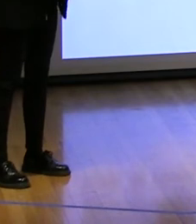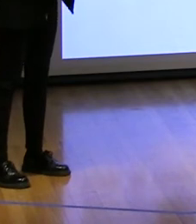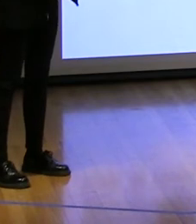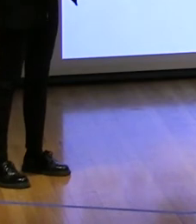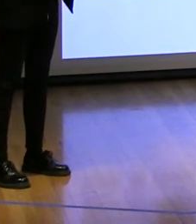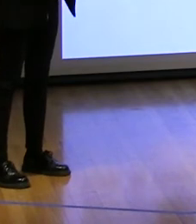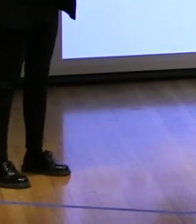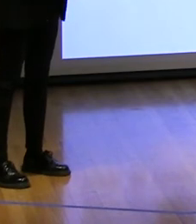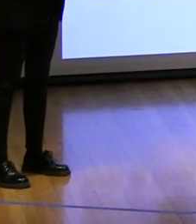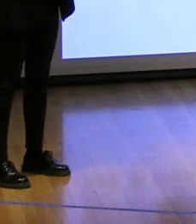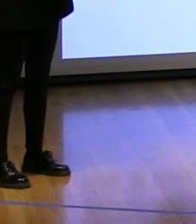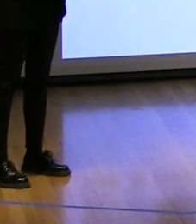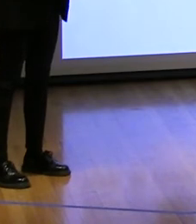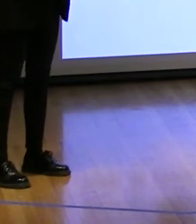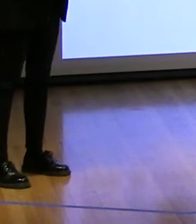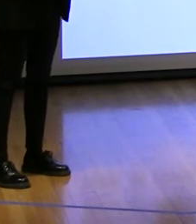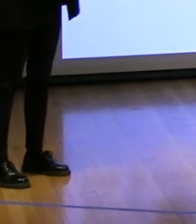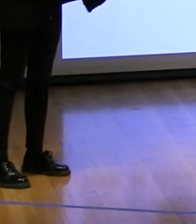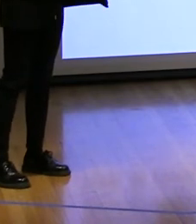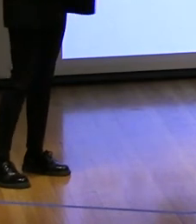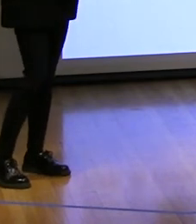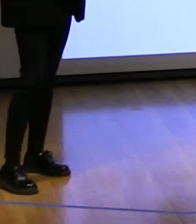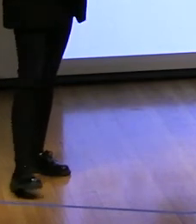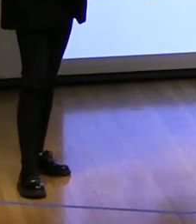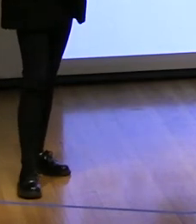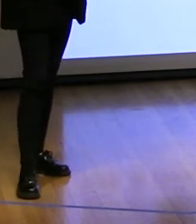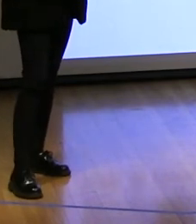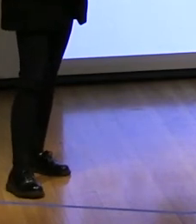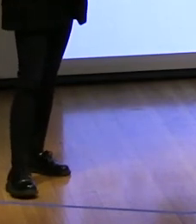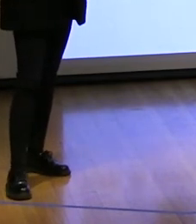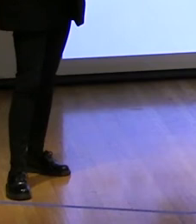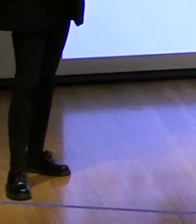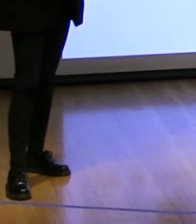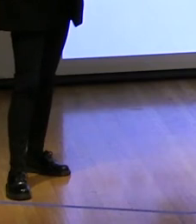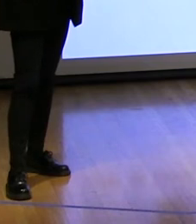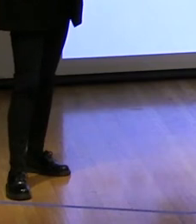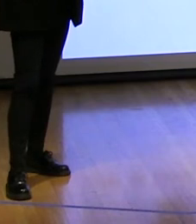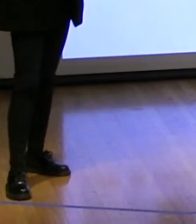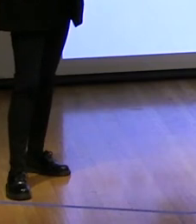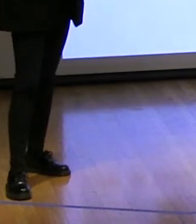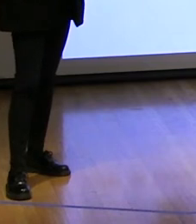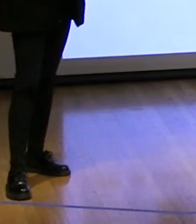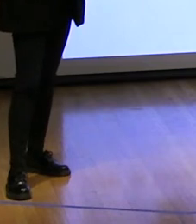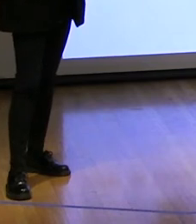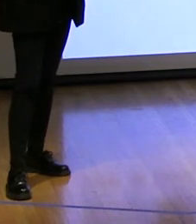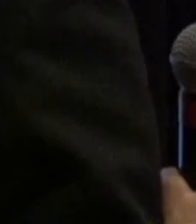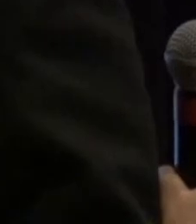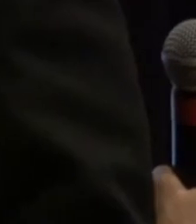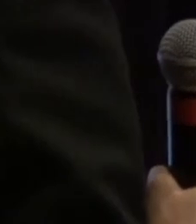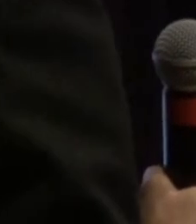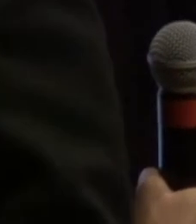calle nunca habías a las personas tristes en la bicicleta una vez que se suben a la bicicleta están todos sonrientes y decían qué bueno que viene esto a mi ciudad hay que ver cómo nos acomodamos